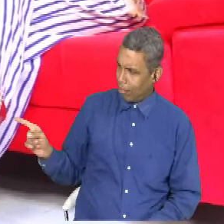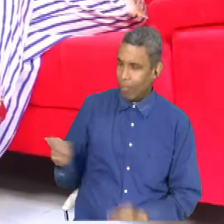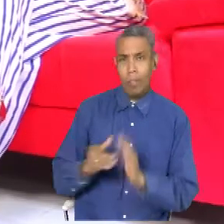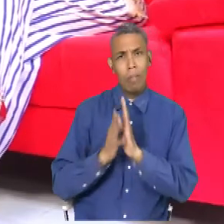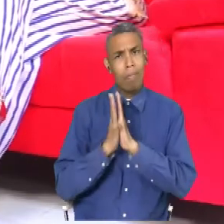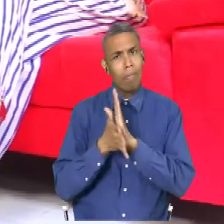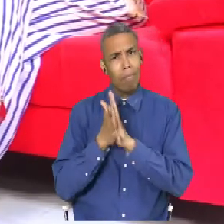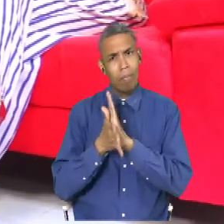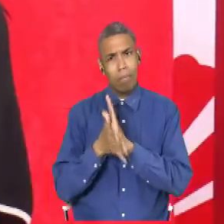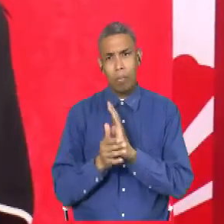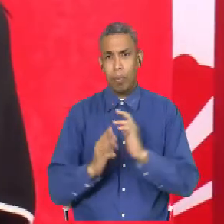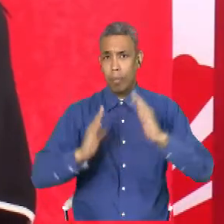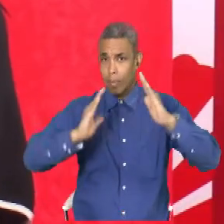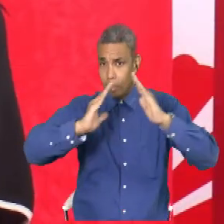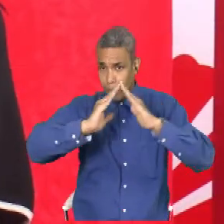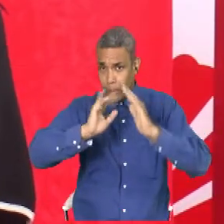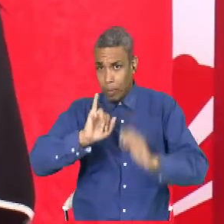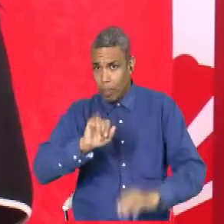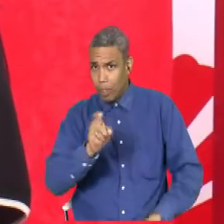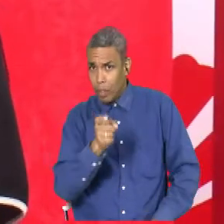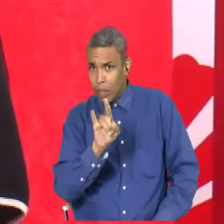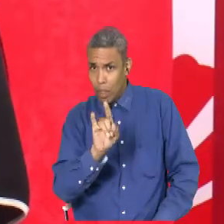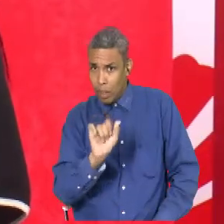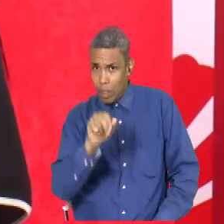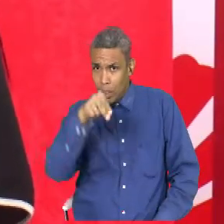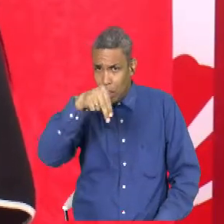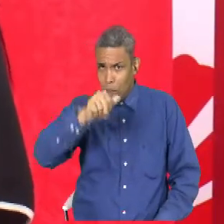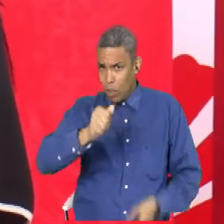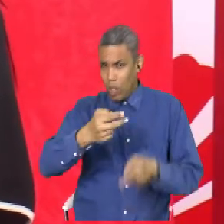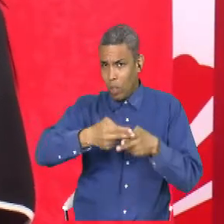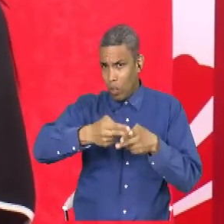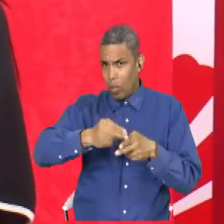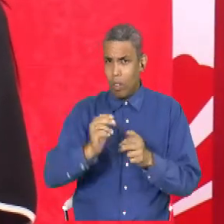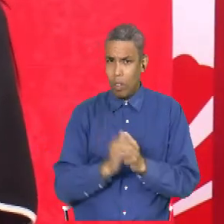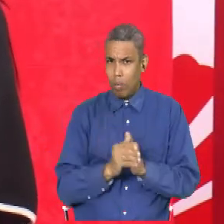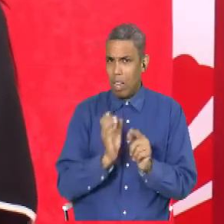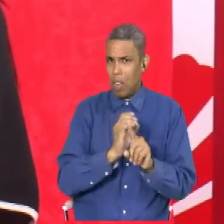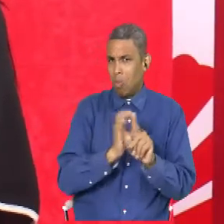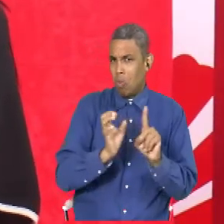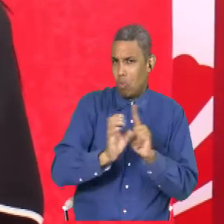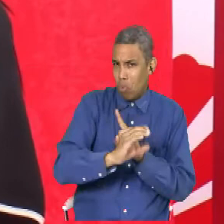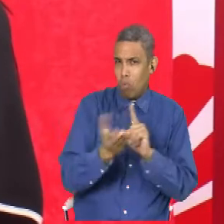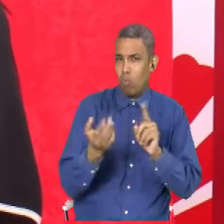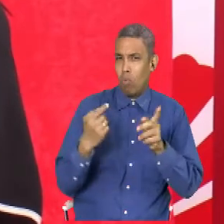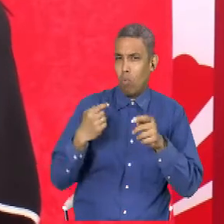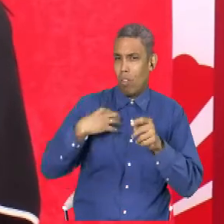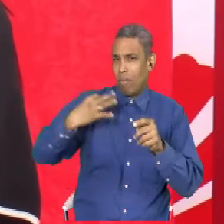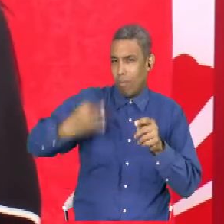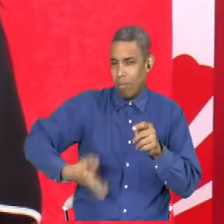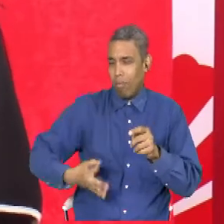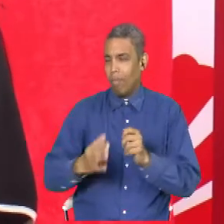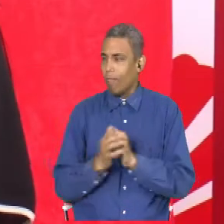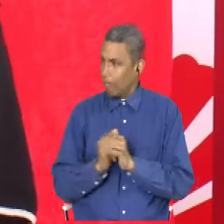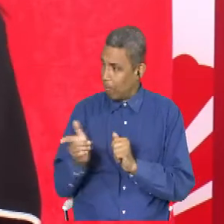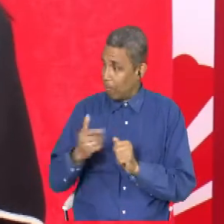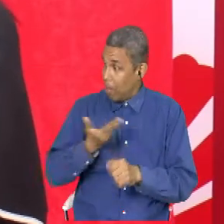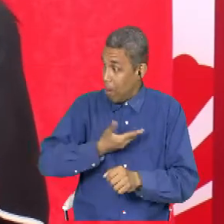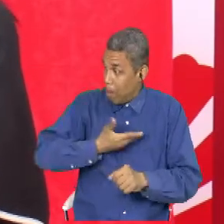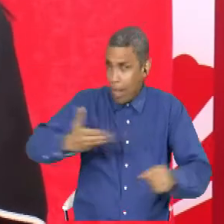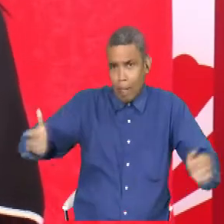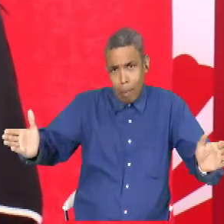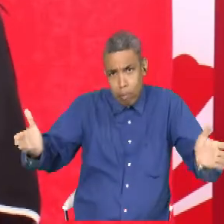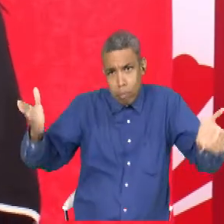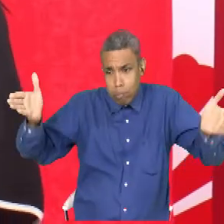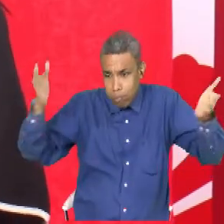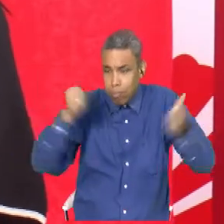en La Iguana Casa Cultural están incentivando a la unión de la familia. es que la mamá vaya con el niño para que el